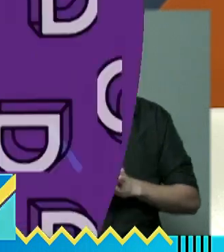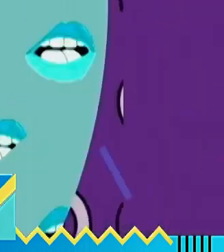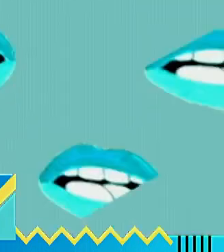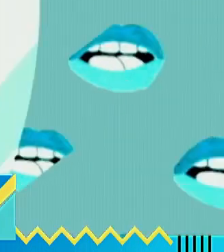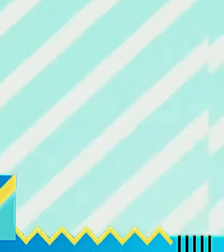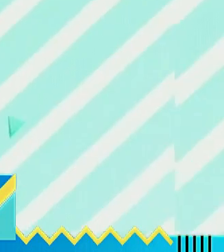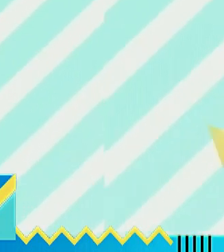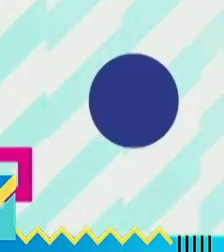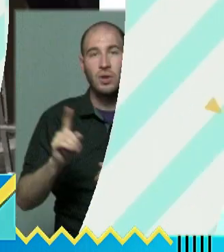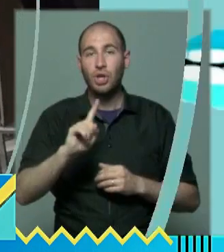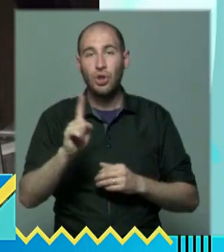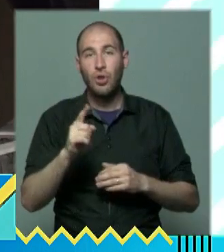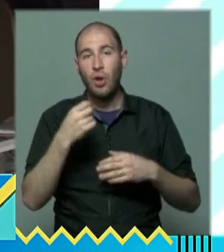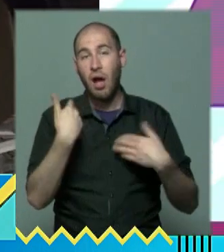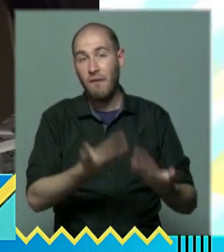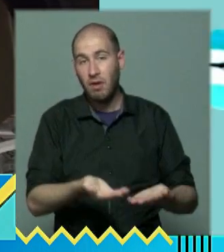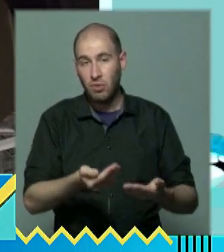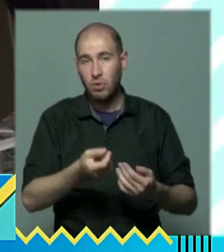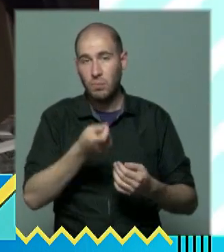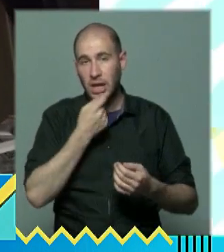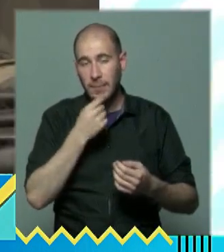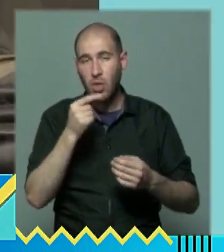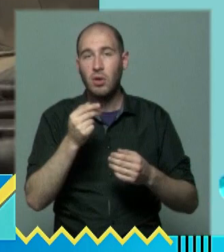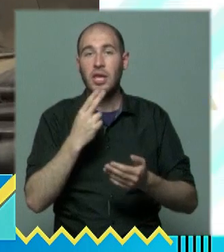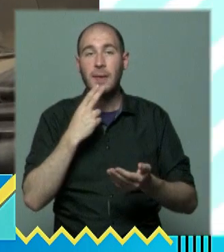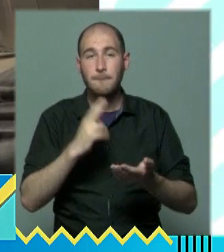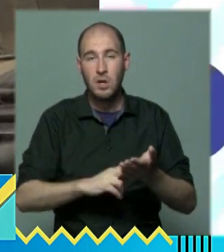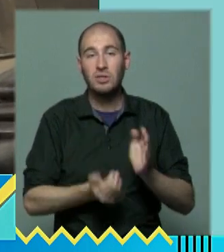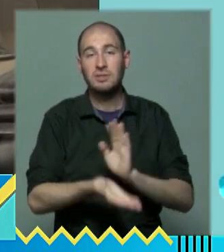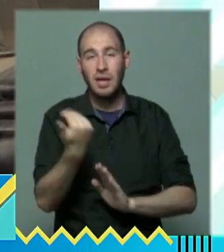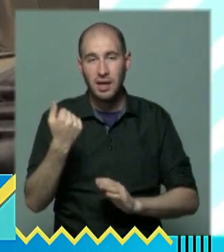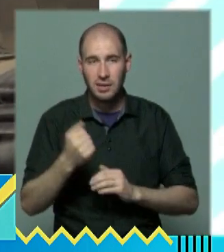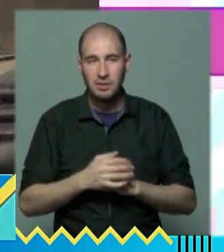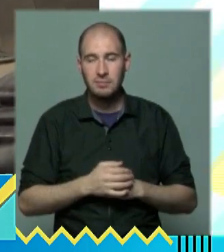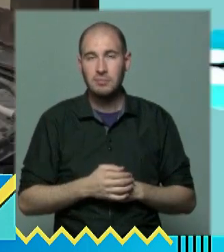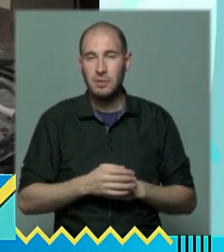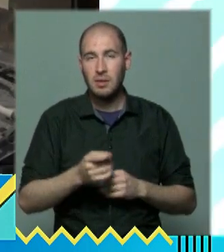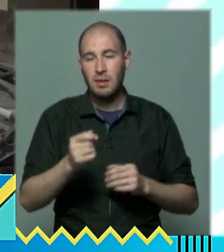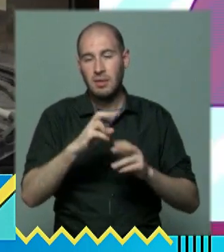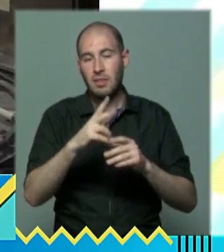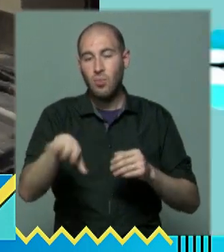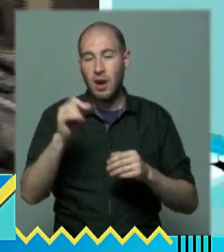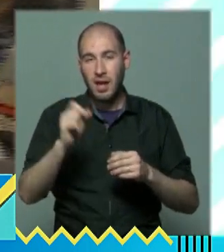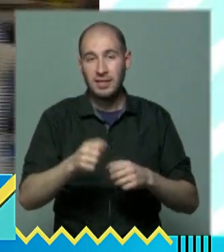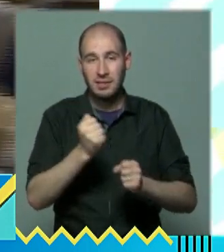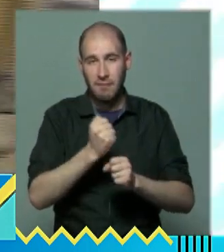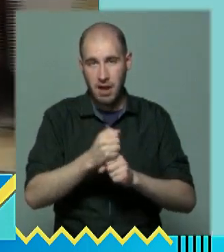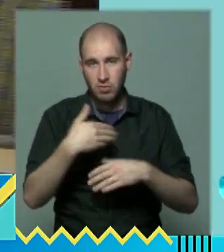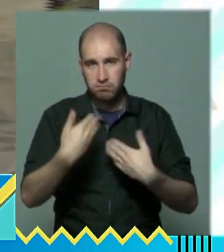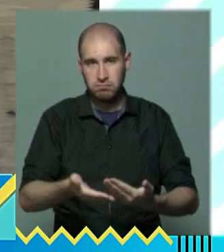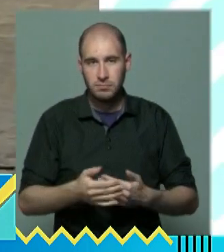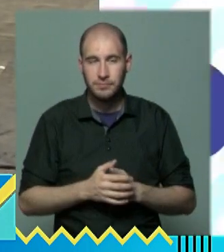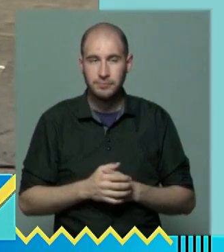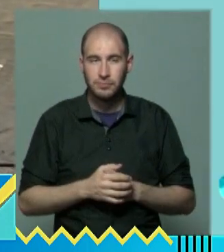siquiera generándole algún incentivo a partir de quitarle alguna presión fiscal sobre la misma, que eran las retenciones,